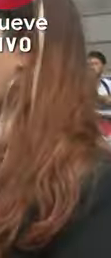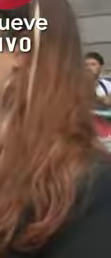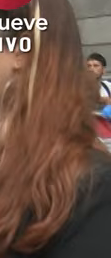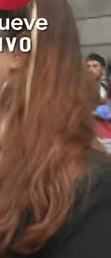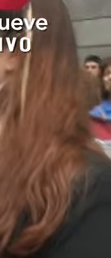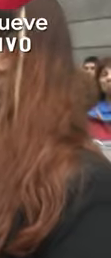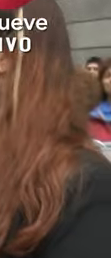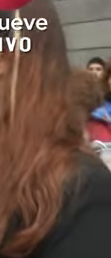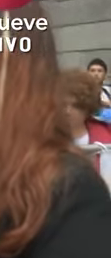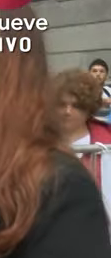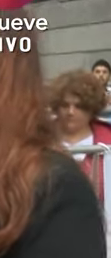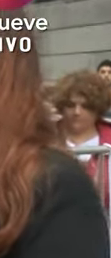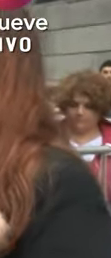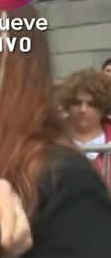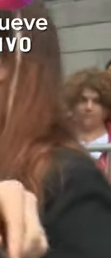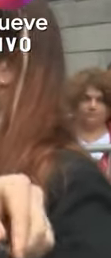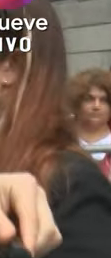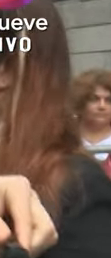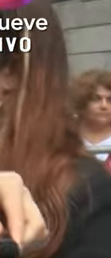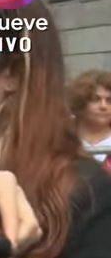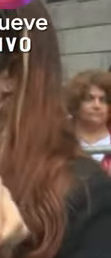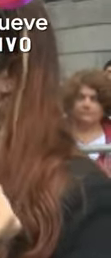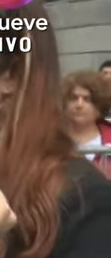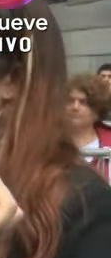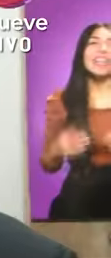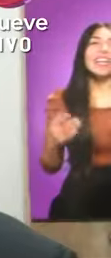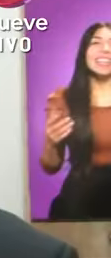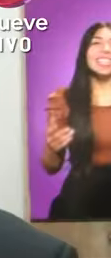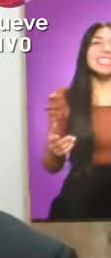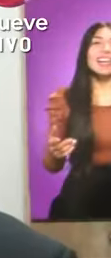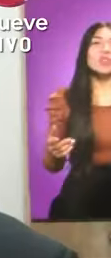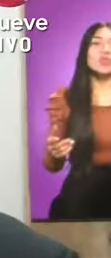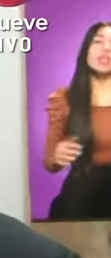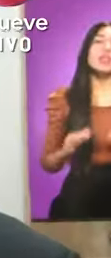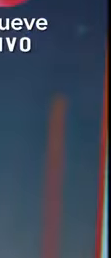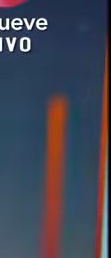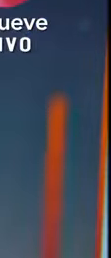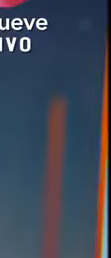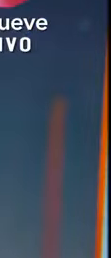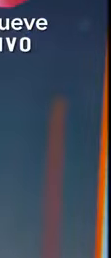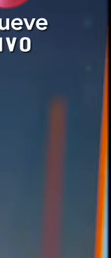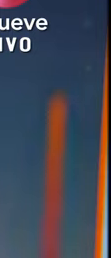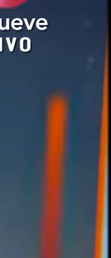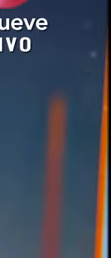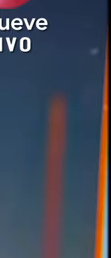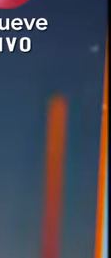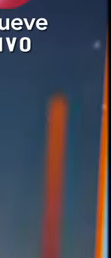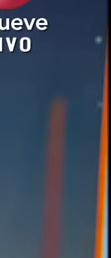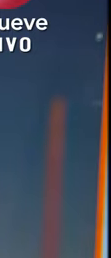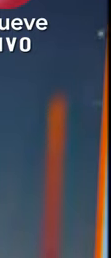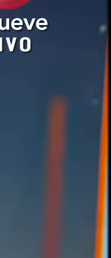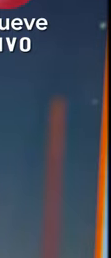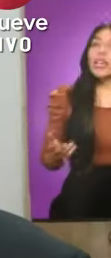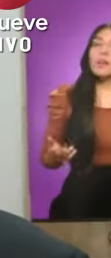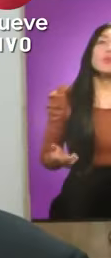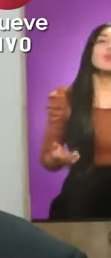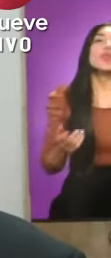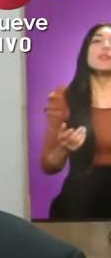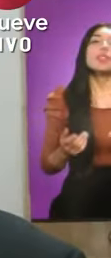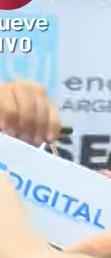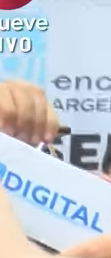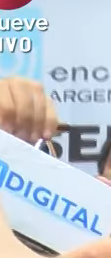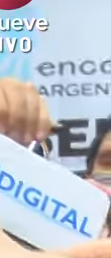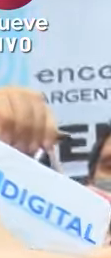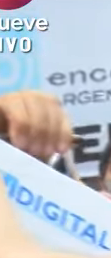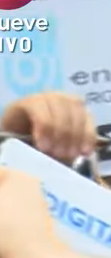votantes tu verdadero votante es el que tuviste en la primera vuelta el 30% de manera que